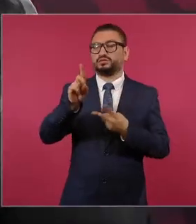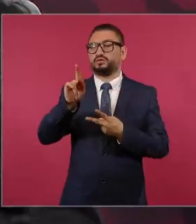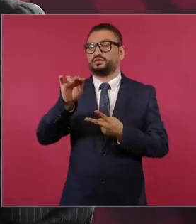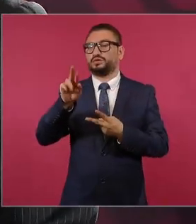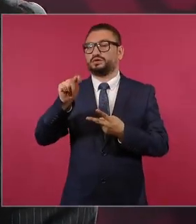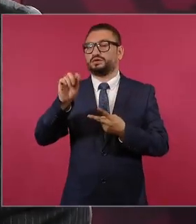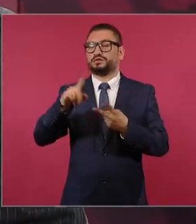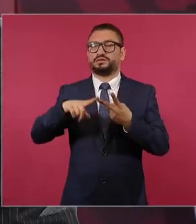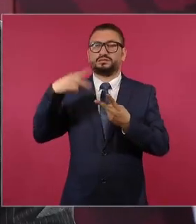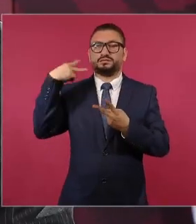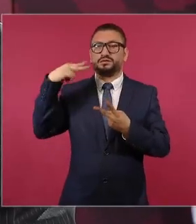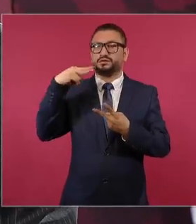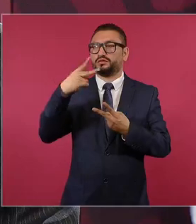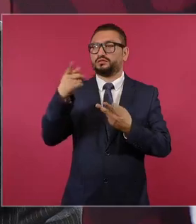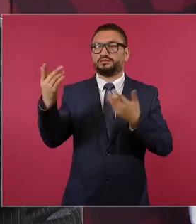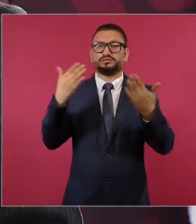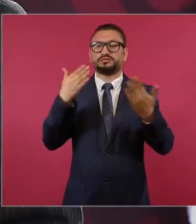Veracruz?